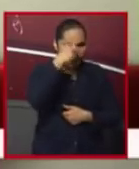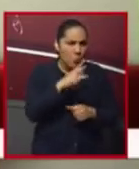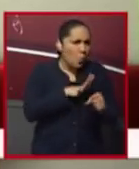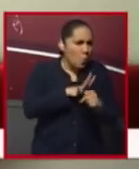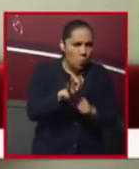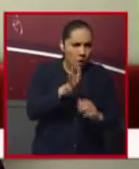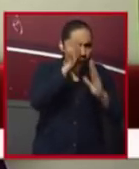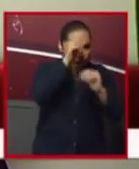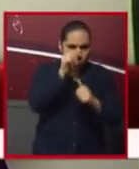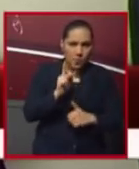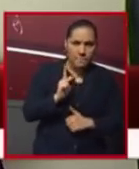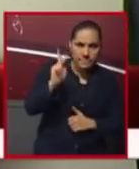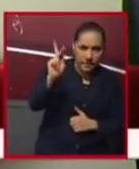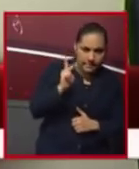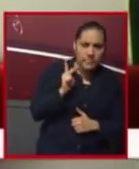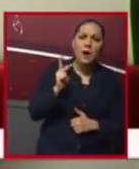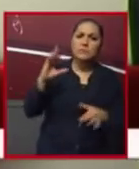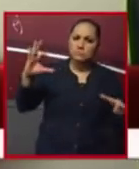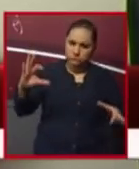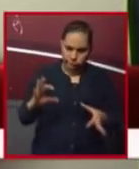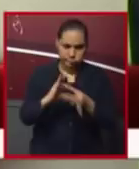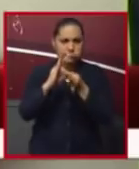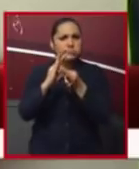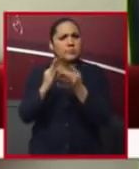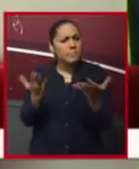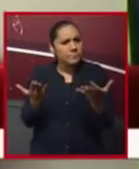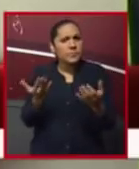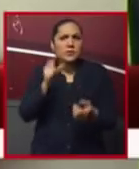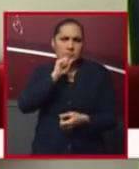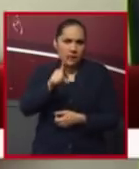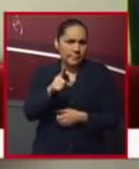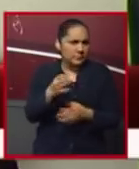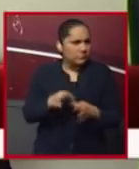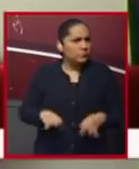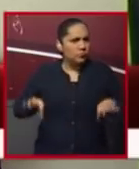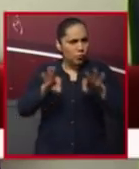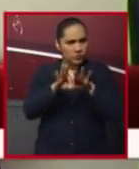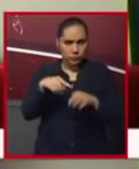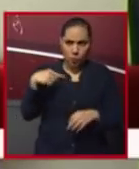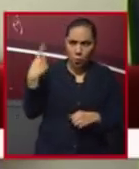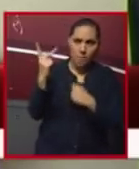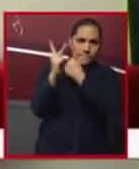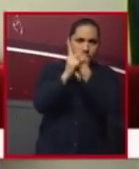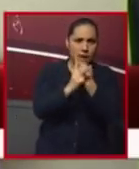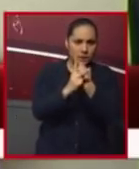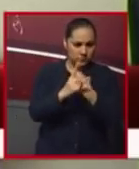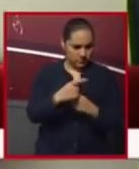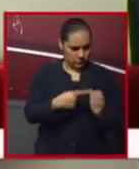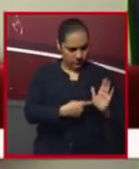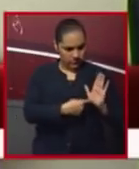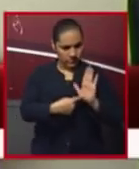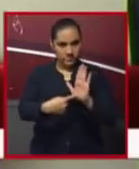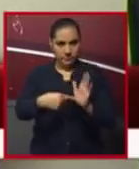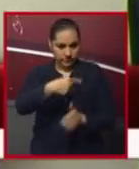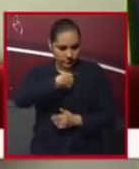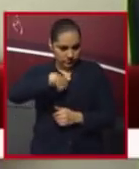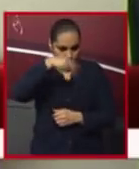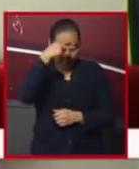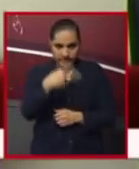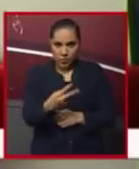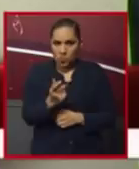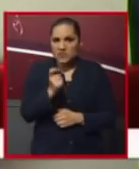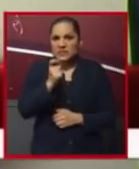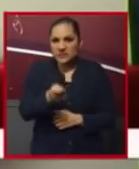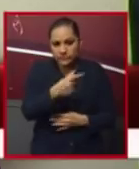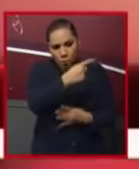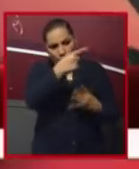política interior en el ámbito internacional y poner un ejemplo al mundo de lo que representa para nosotros la transformación, la cuarta